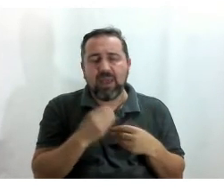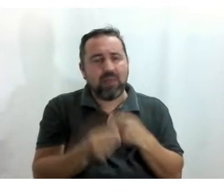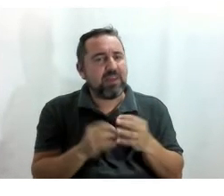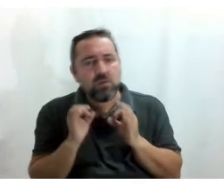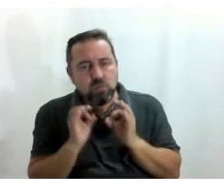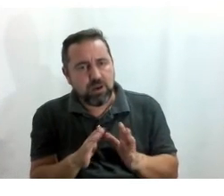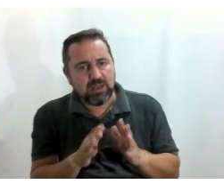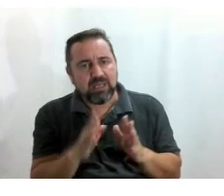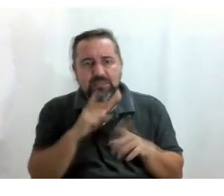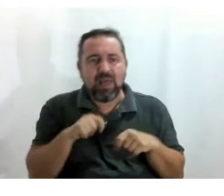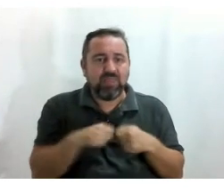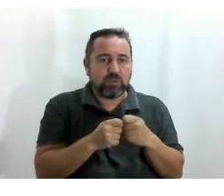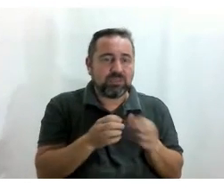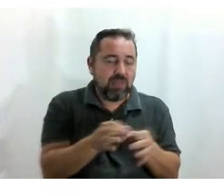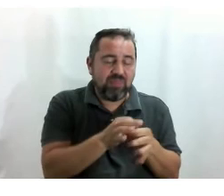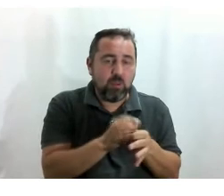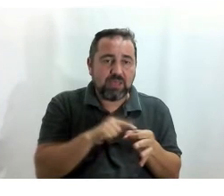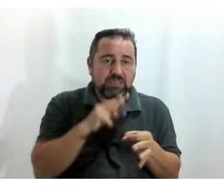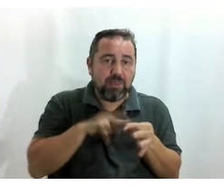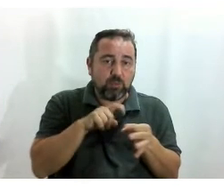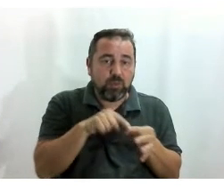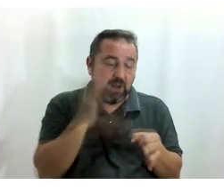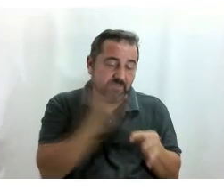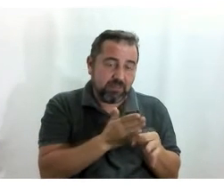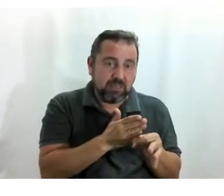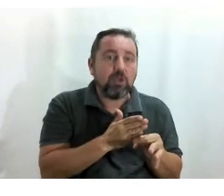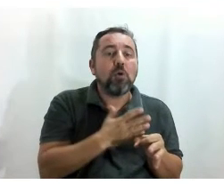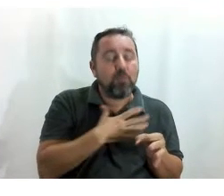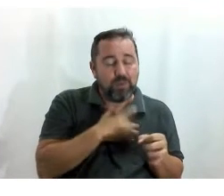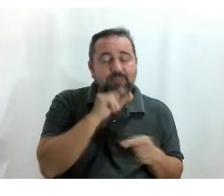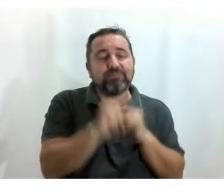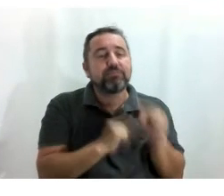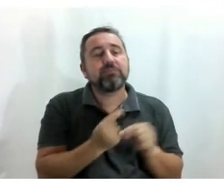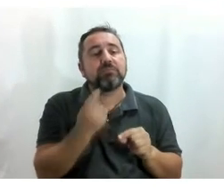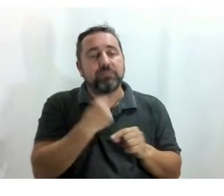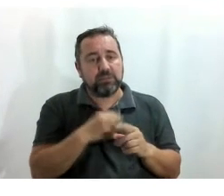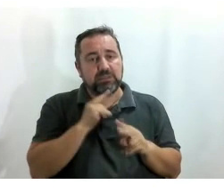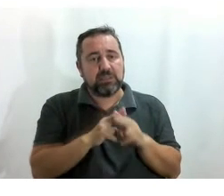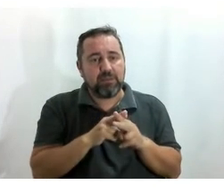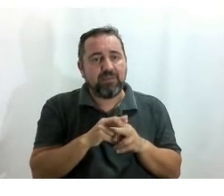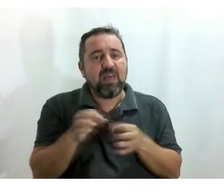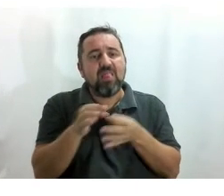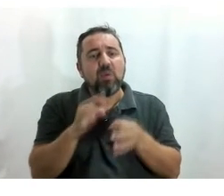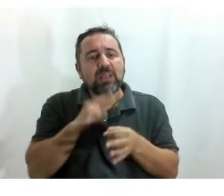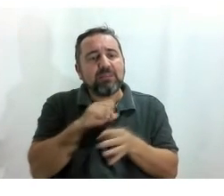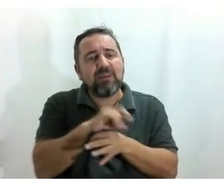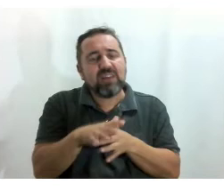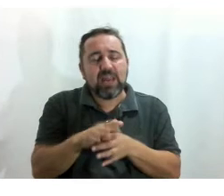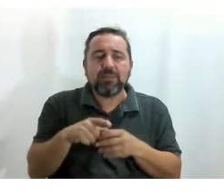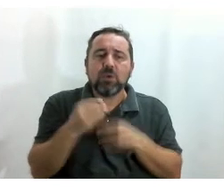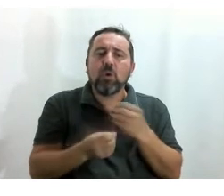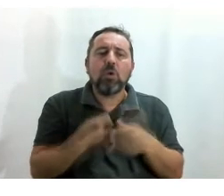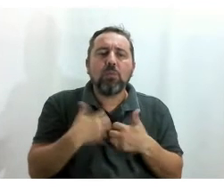que va a destruir a la célula tumoral, también puede producir toxicidad en la célula ciliada, sobre todo. O sea, lo que produce sobre todo es,